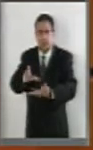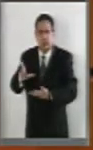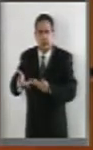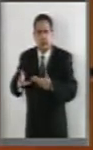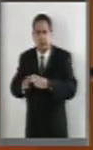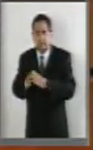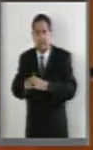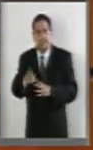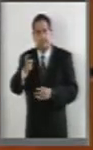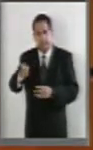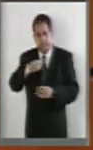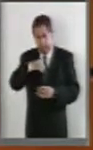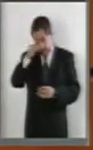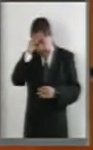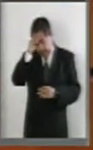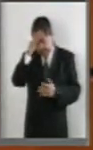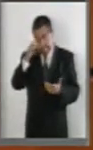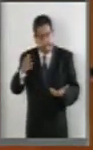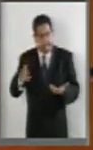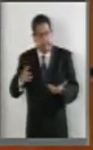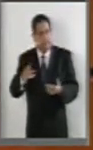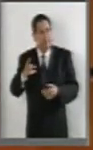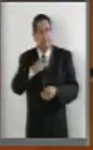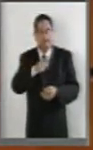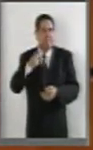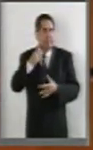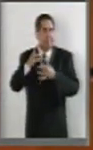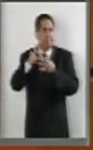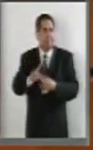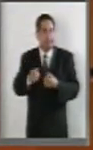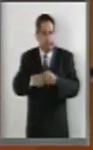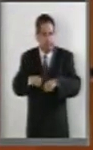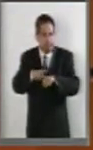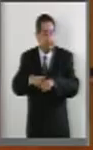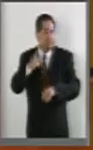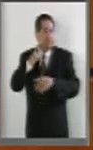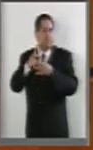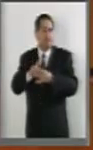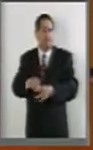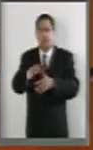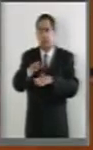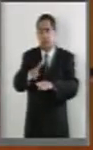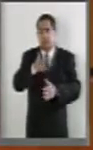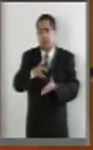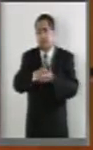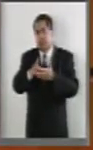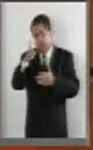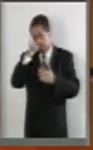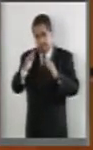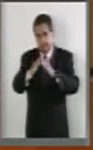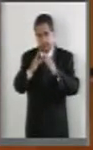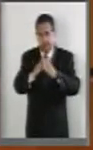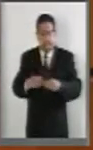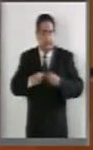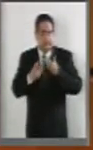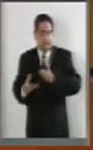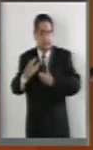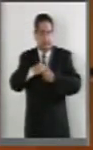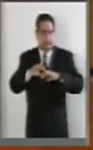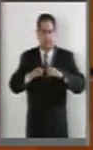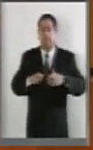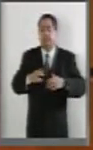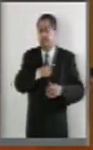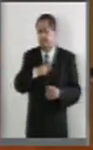eso que consideramos que la política social, la política pública en torno al derecho a la vivienda debe de tener